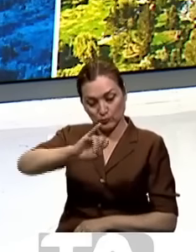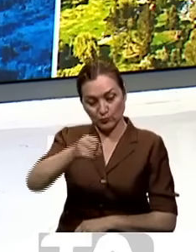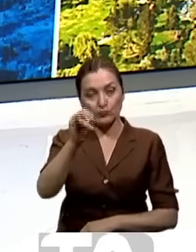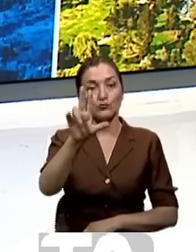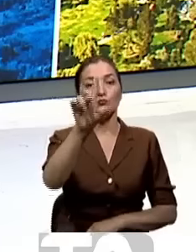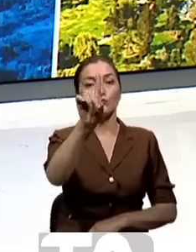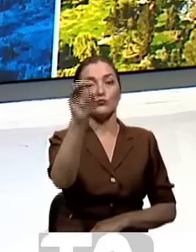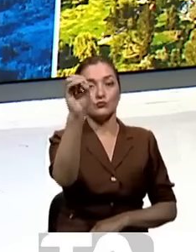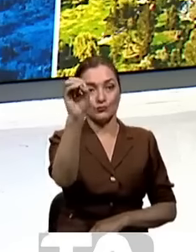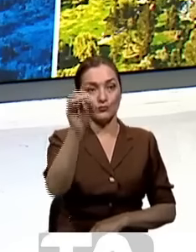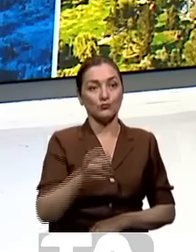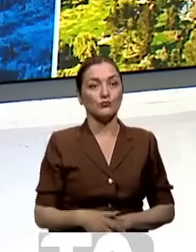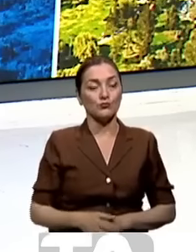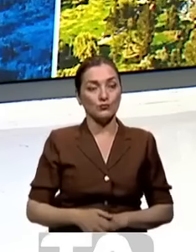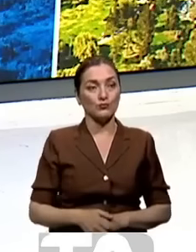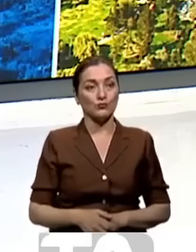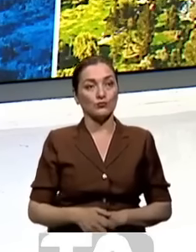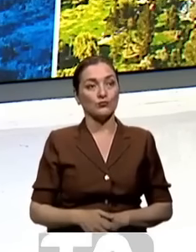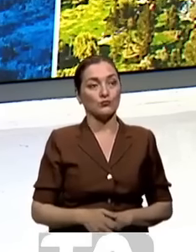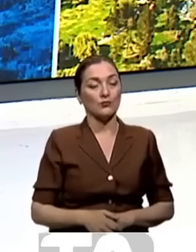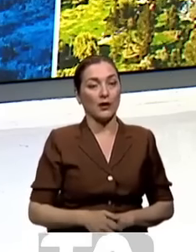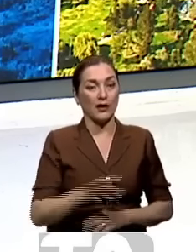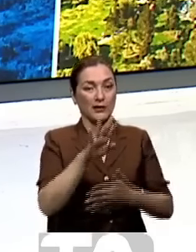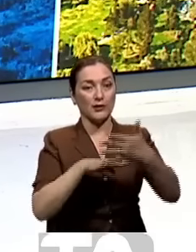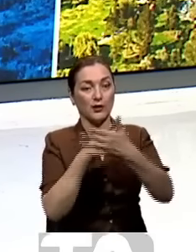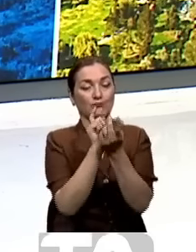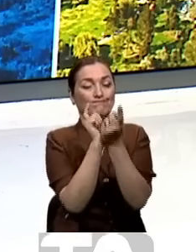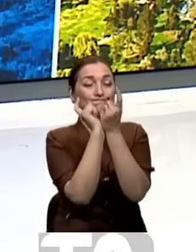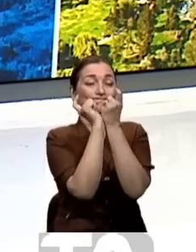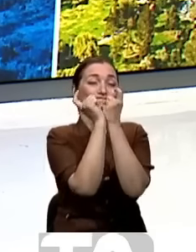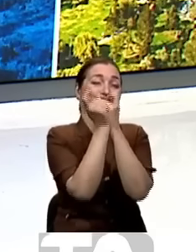31 de octubre. Estos horarios van a cambiar y esos